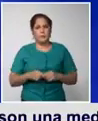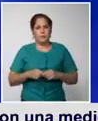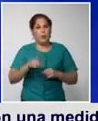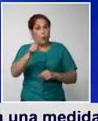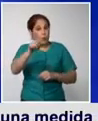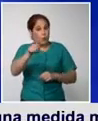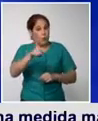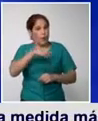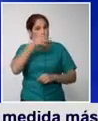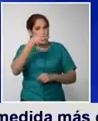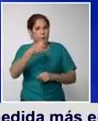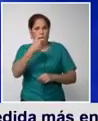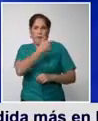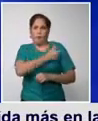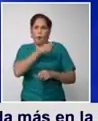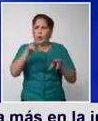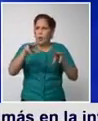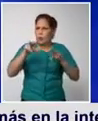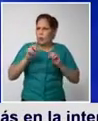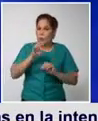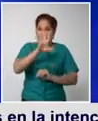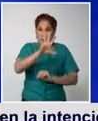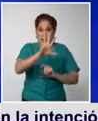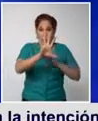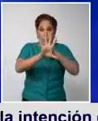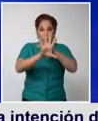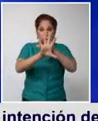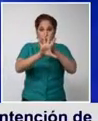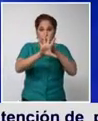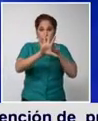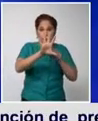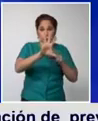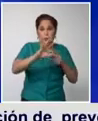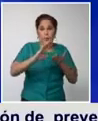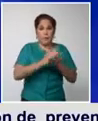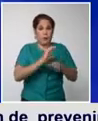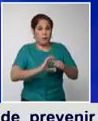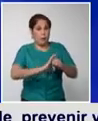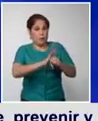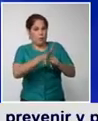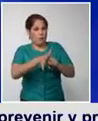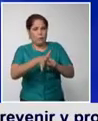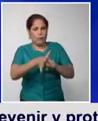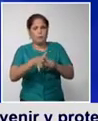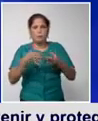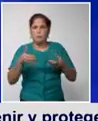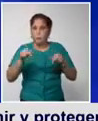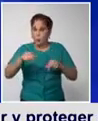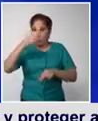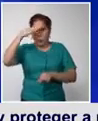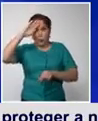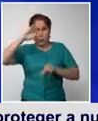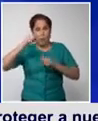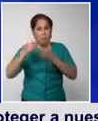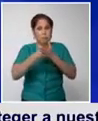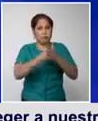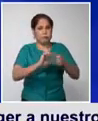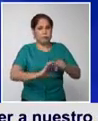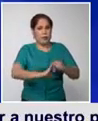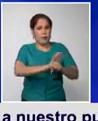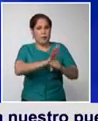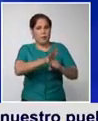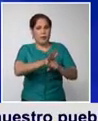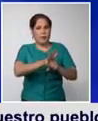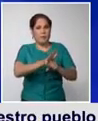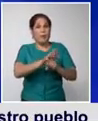un candidato vacunal. 5 candidatos vacunales anti-COVID-19, es la apuesta de Cuba en el enfrentamiento a la COVID-19.